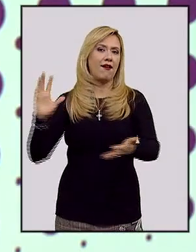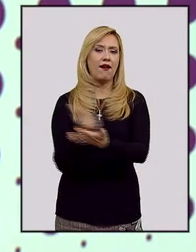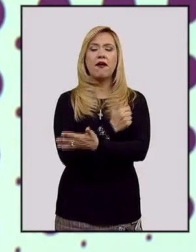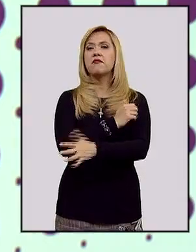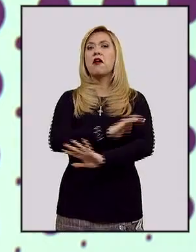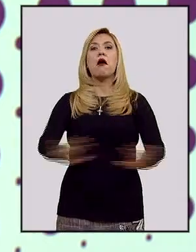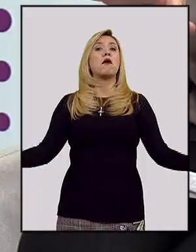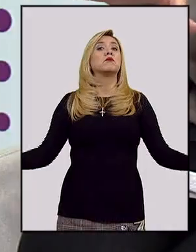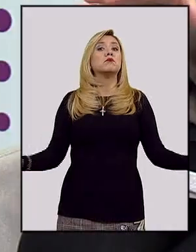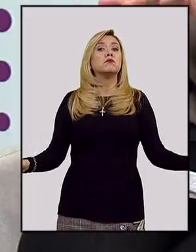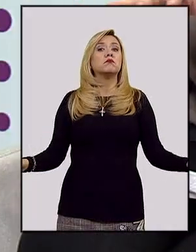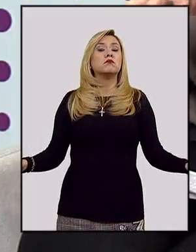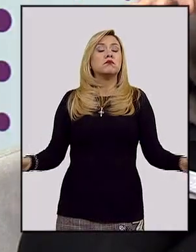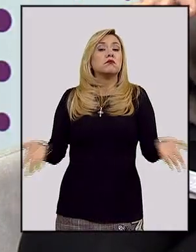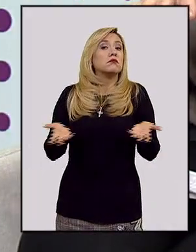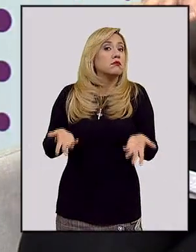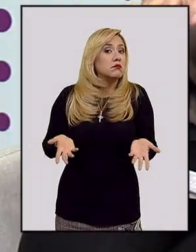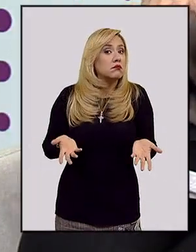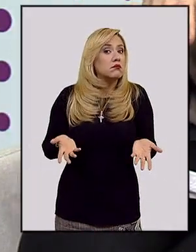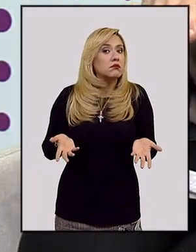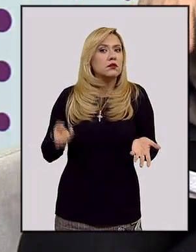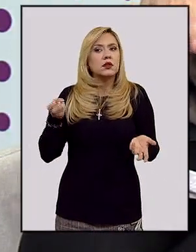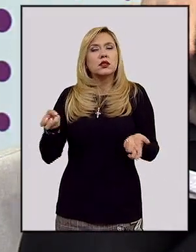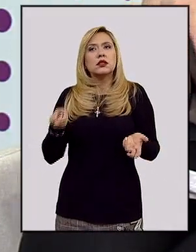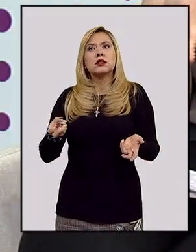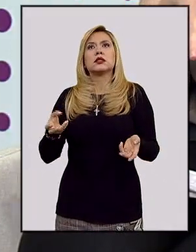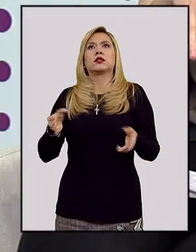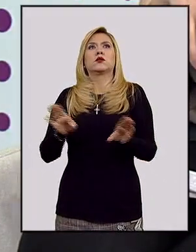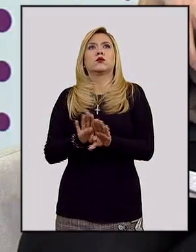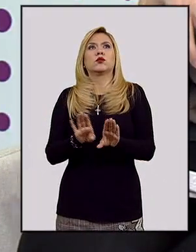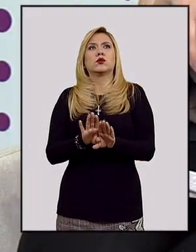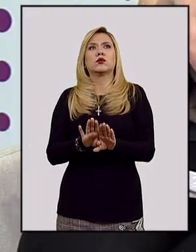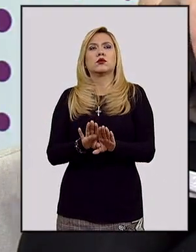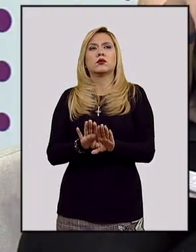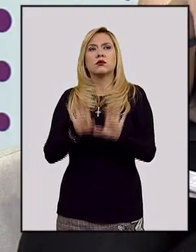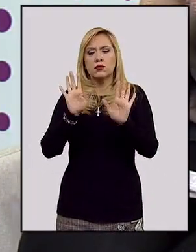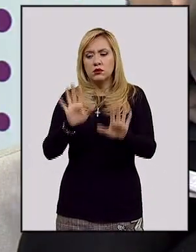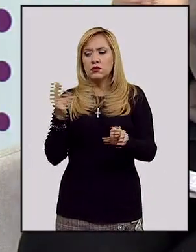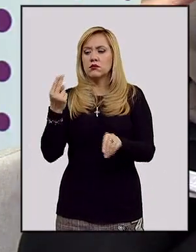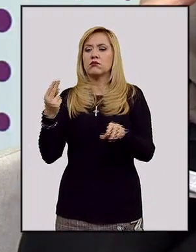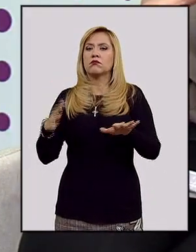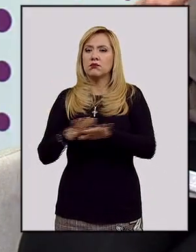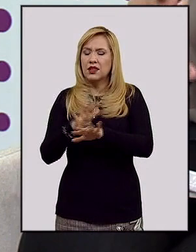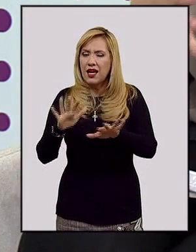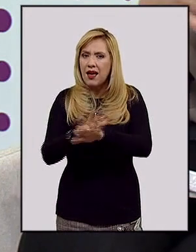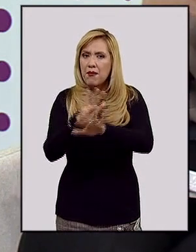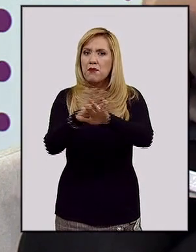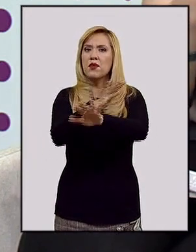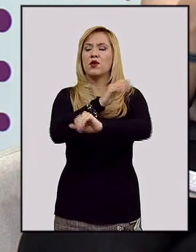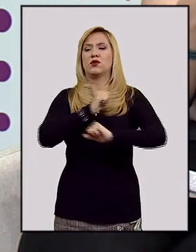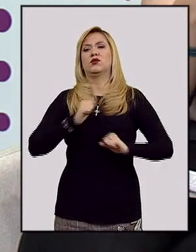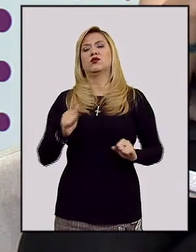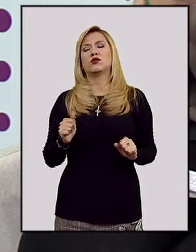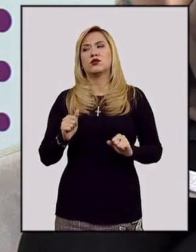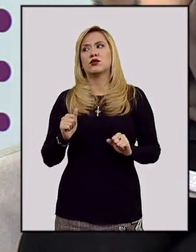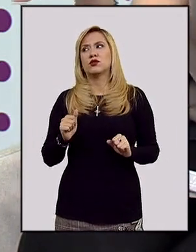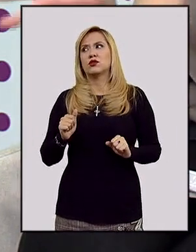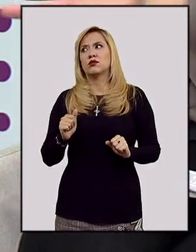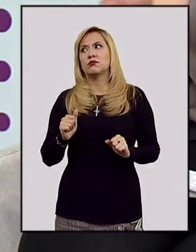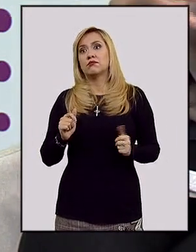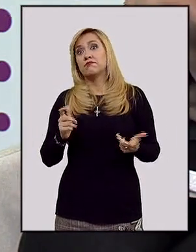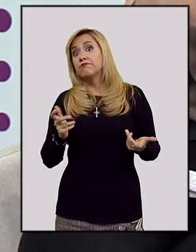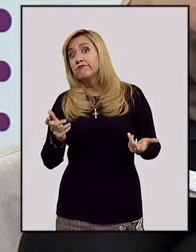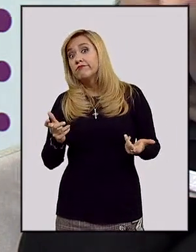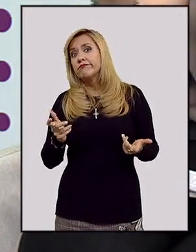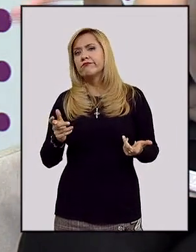acaba la cuestión, ¿no? Y entonces esta perspectiva estructural que implica cambios pues